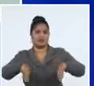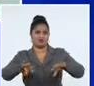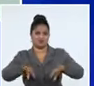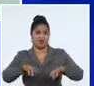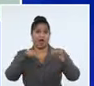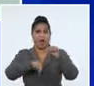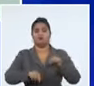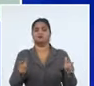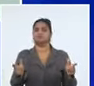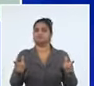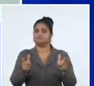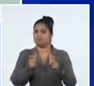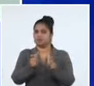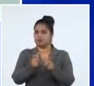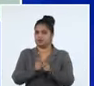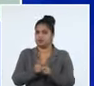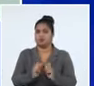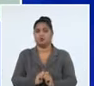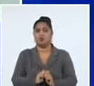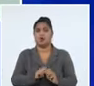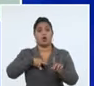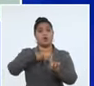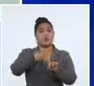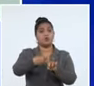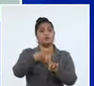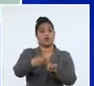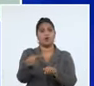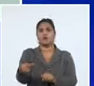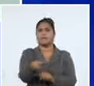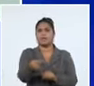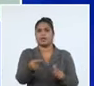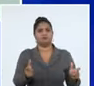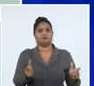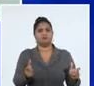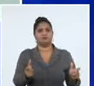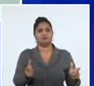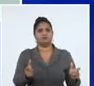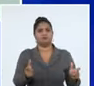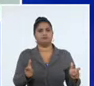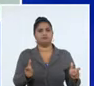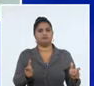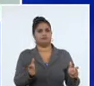la tendencia a la reducción, pero todavía con cifras